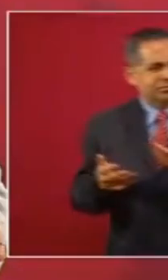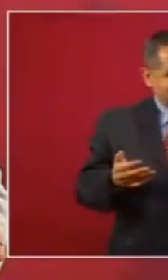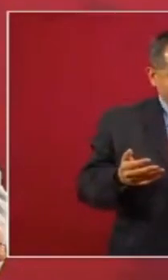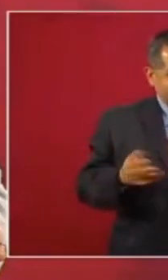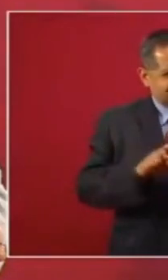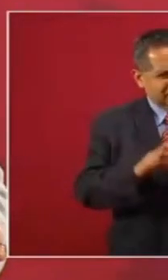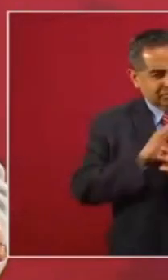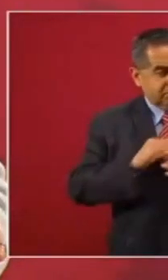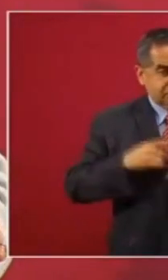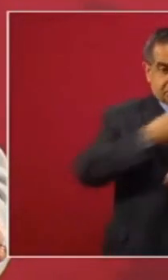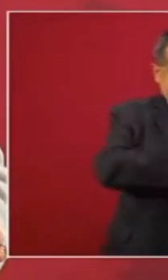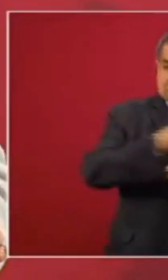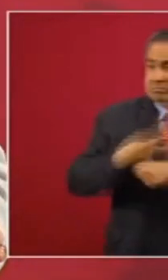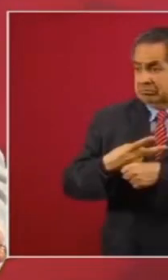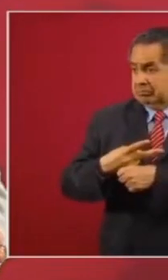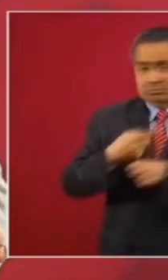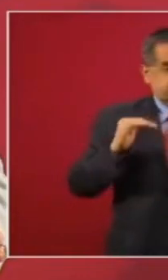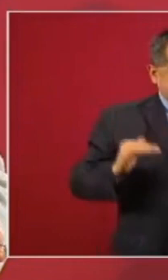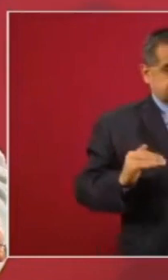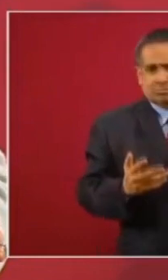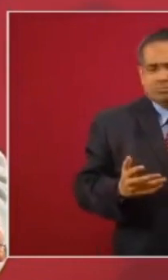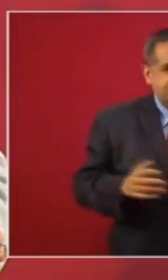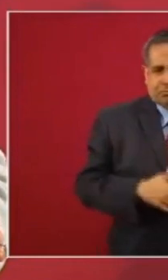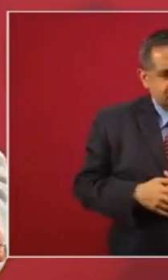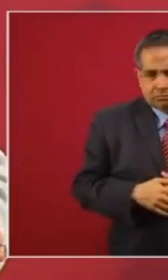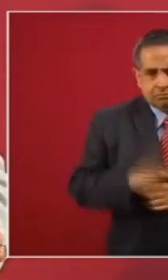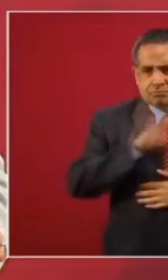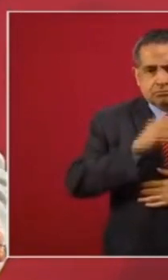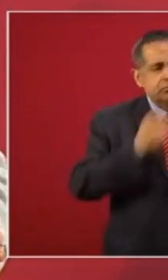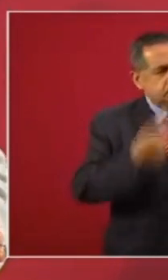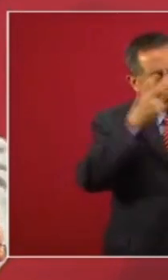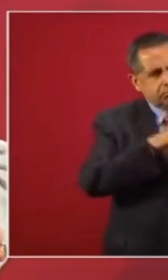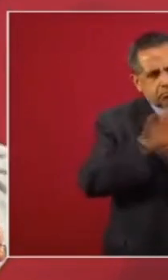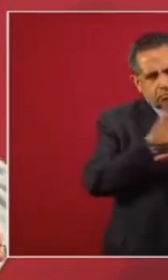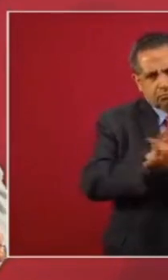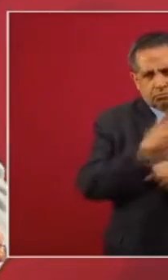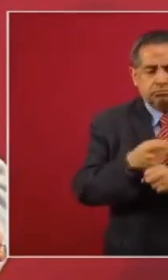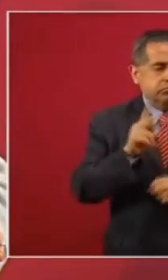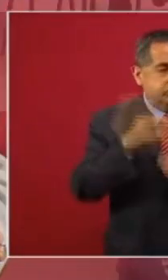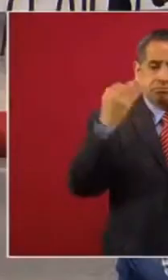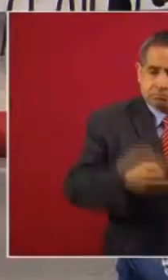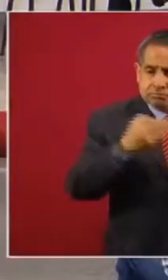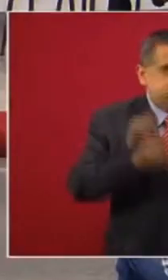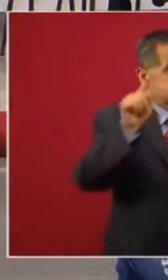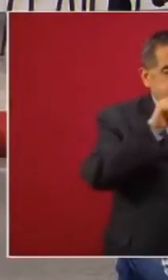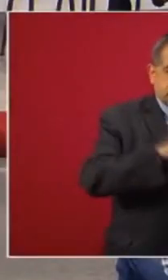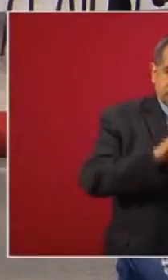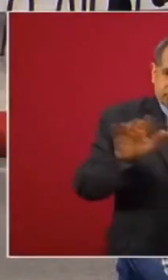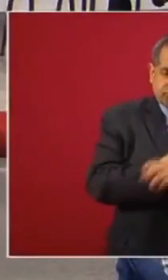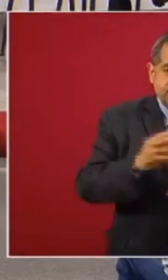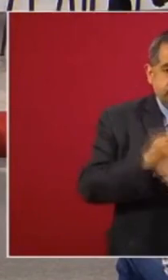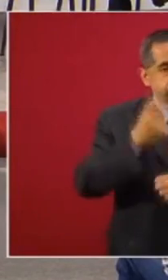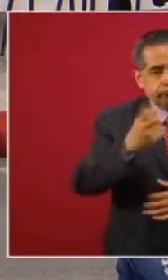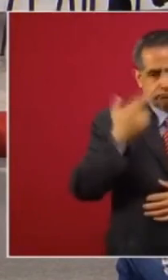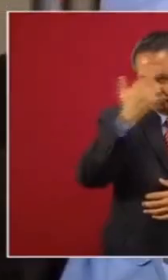tener un privilegio adicional. Muchos de estos códigos ya han sido reformados, pero otros no. Entonces nosotros queremos hacer